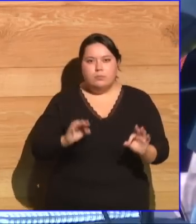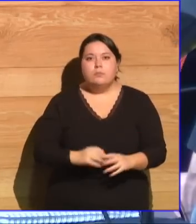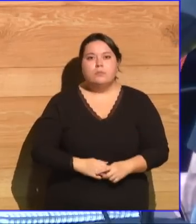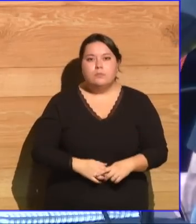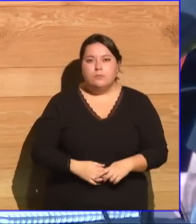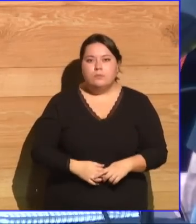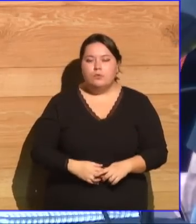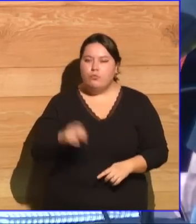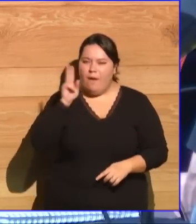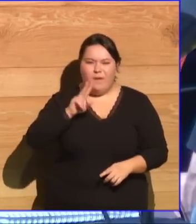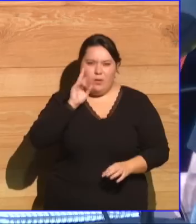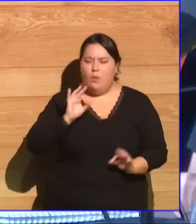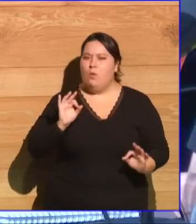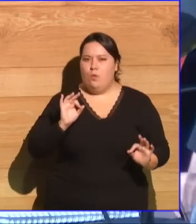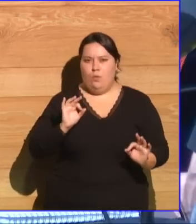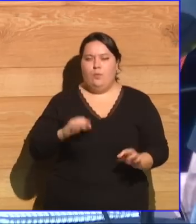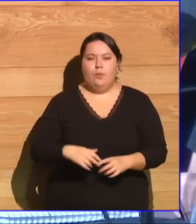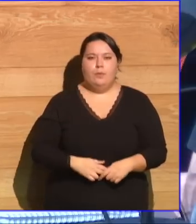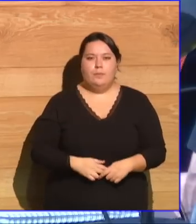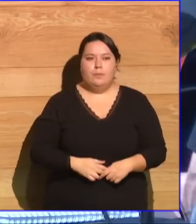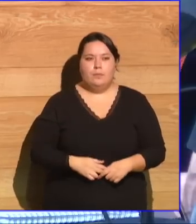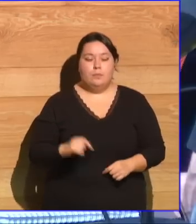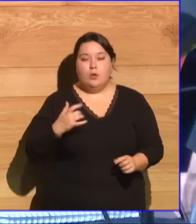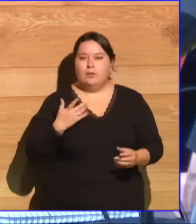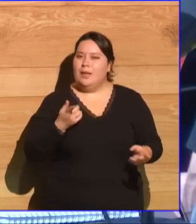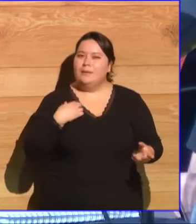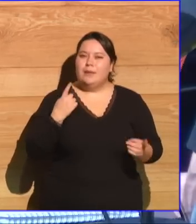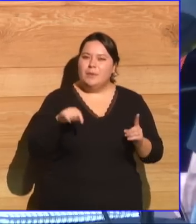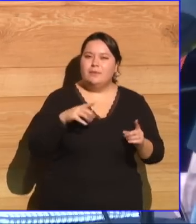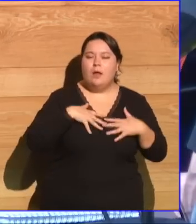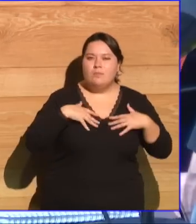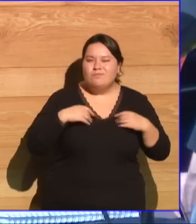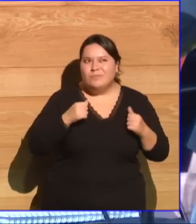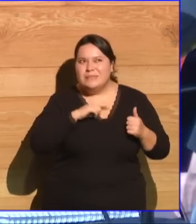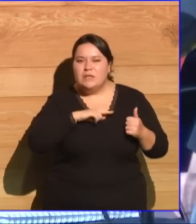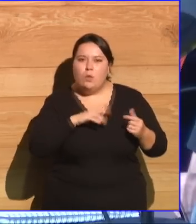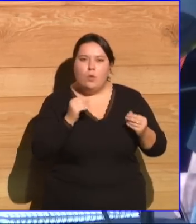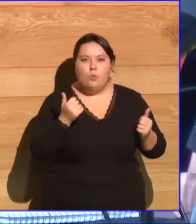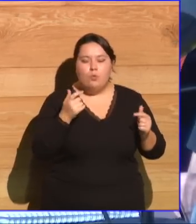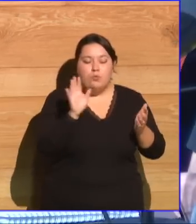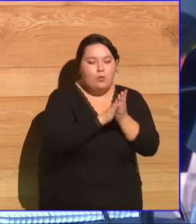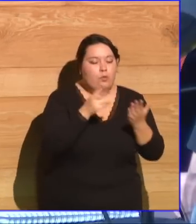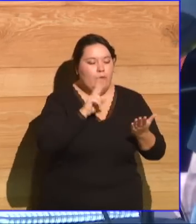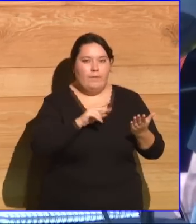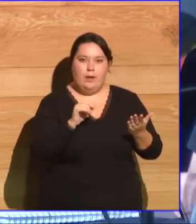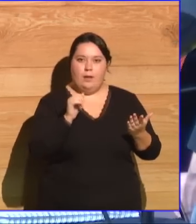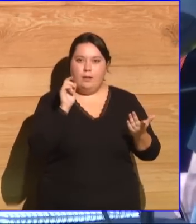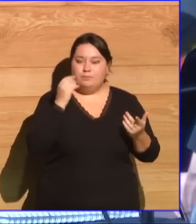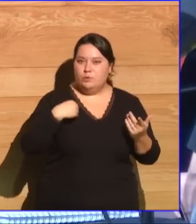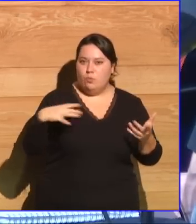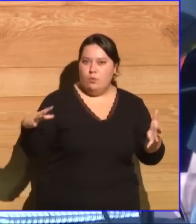la veo asombrado, pero tengo la sensación de que en realidad estoy leyendo una novela mientras la estoy viendo. Es